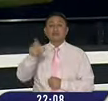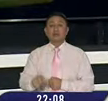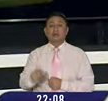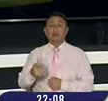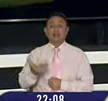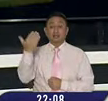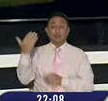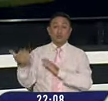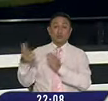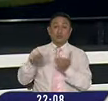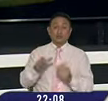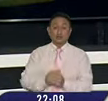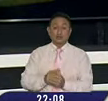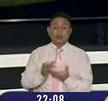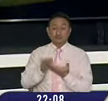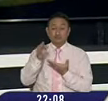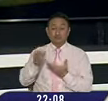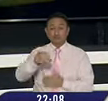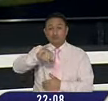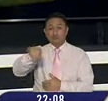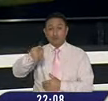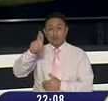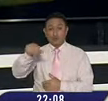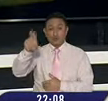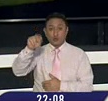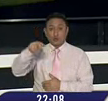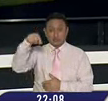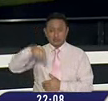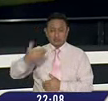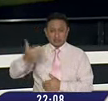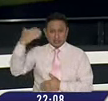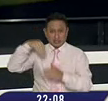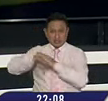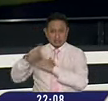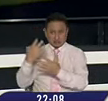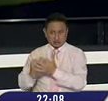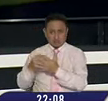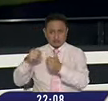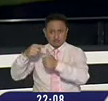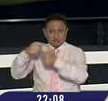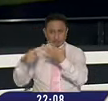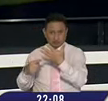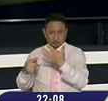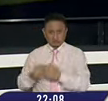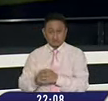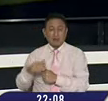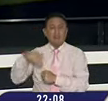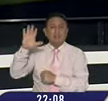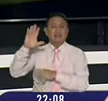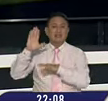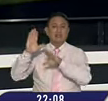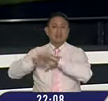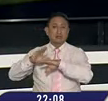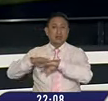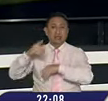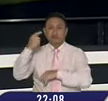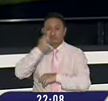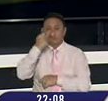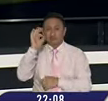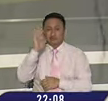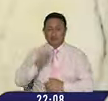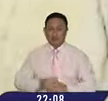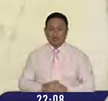en la cooperativa Juan Montalvo de Guayaquil registra varios antecedentes penales, en su mayoría por tenencia de droga.